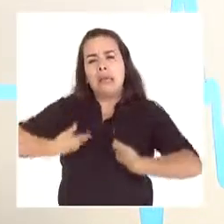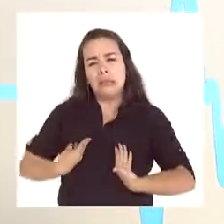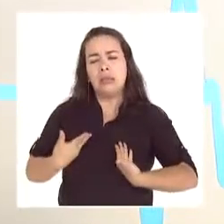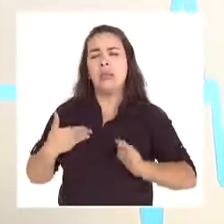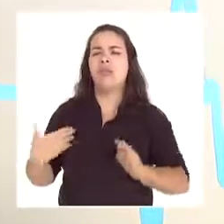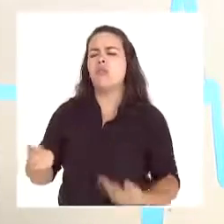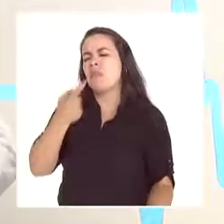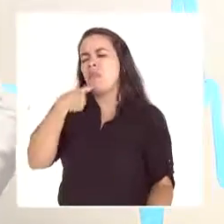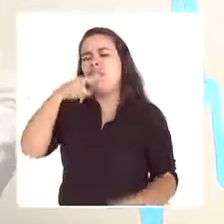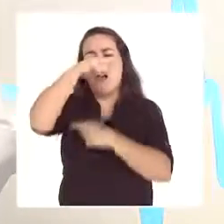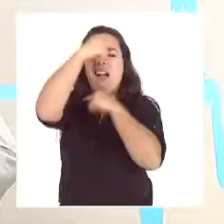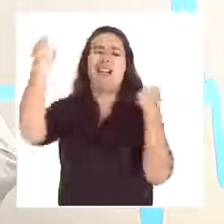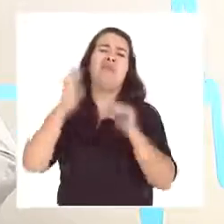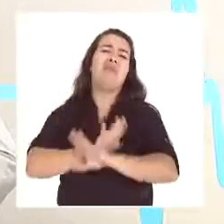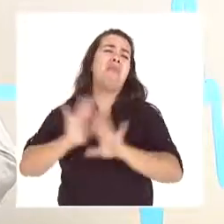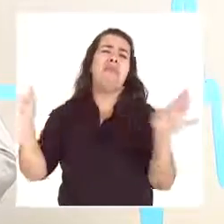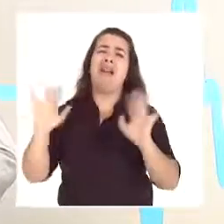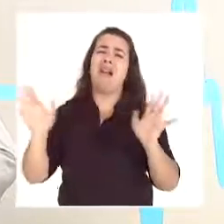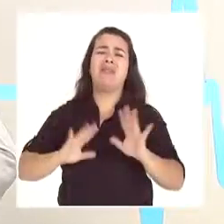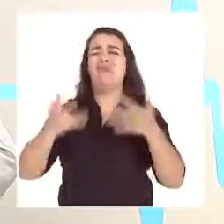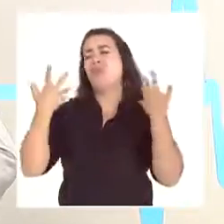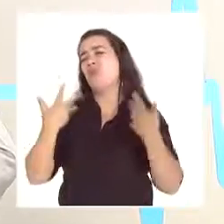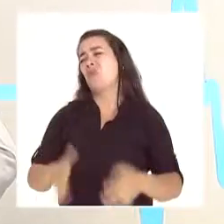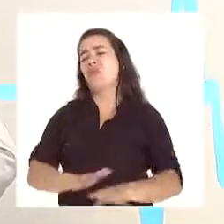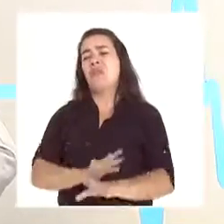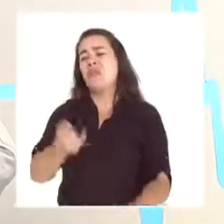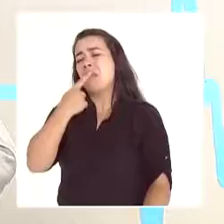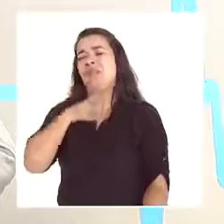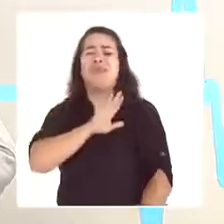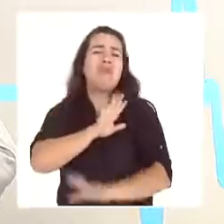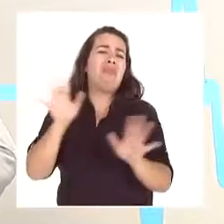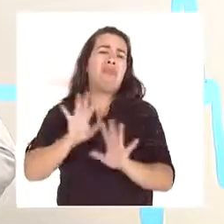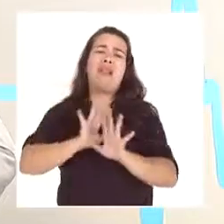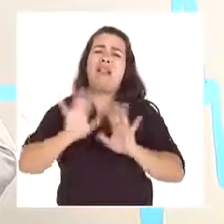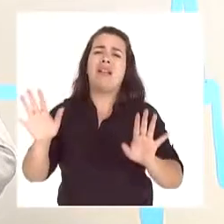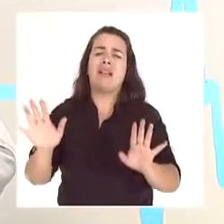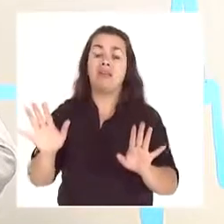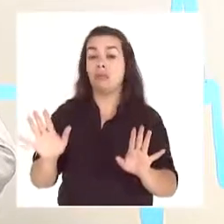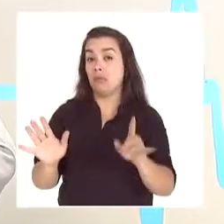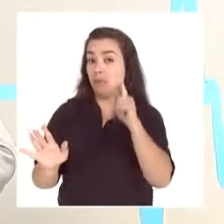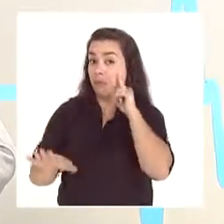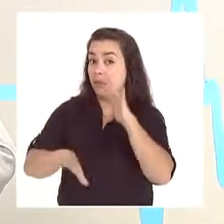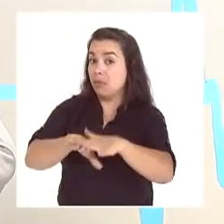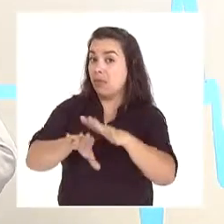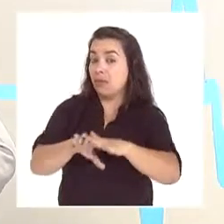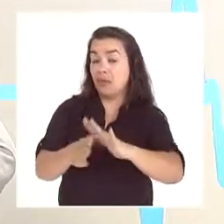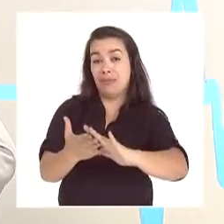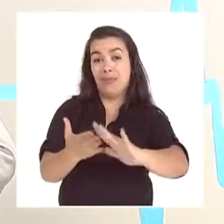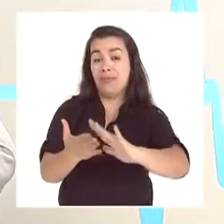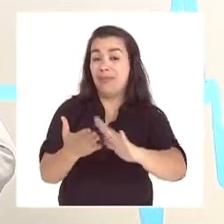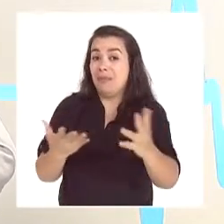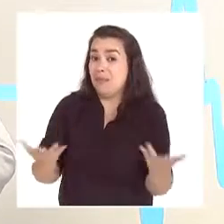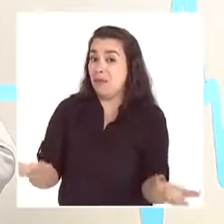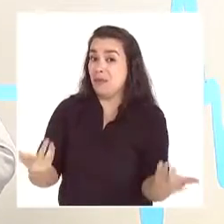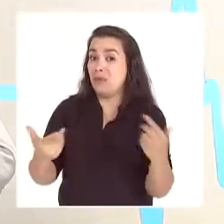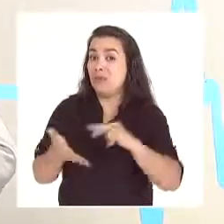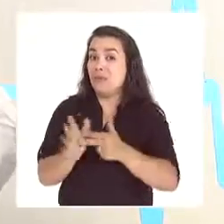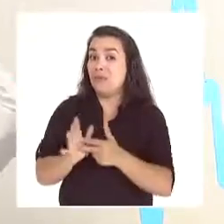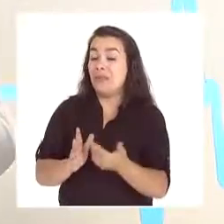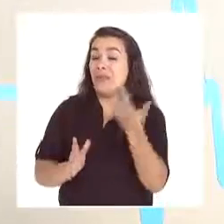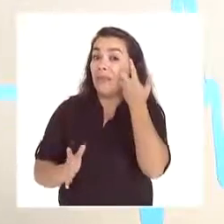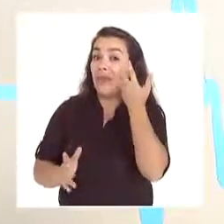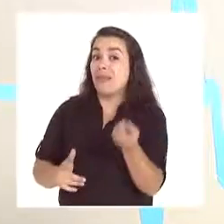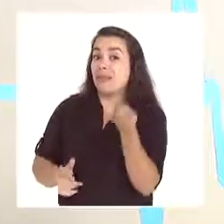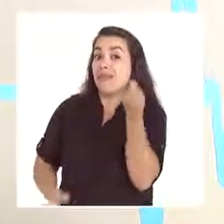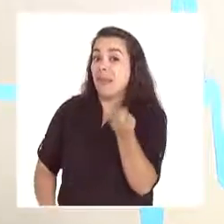medicamento, es que no me gusta tomarme la pasta. Perdóneme, pero es que es una enfermedad muy delicada,